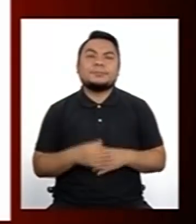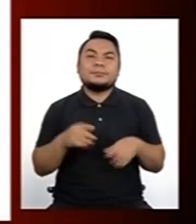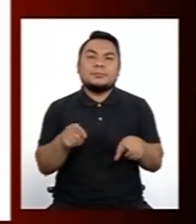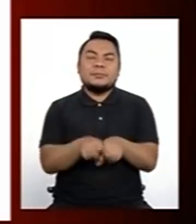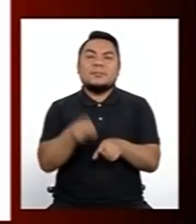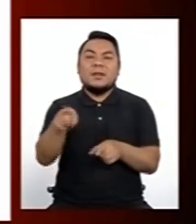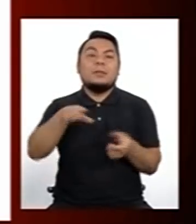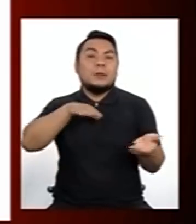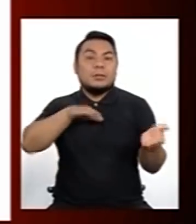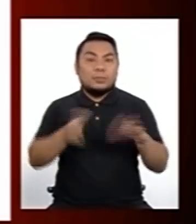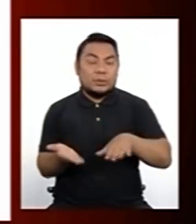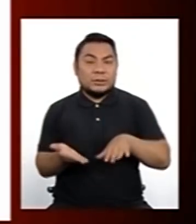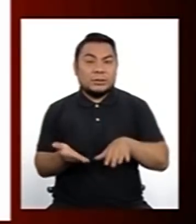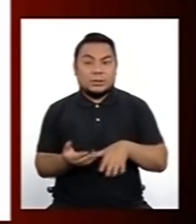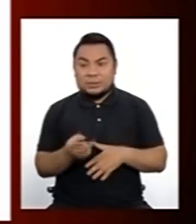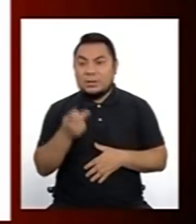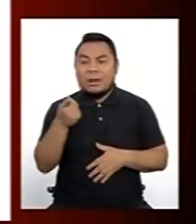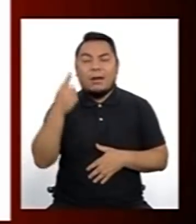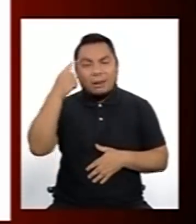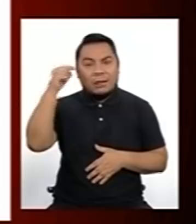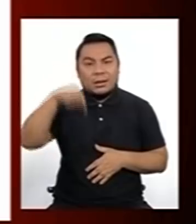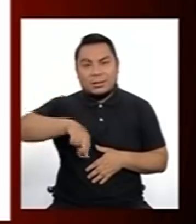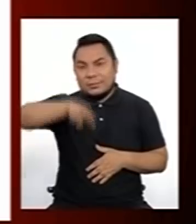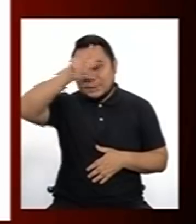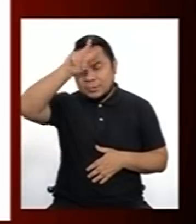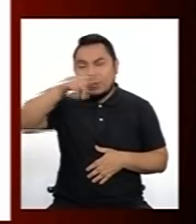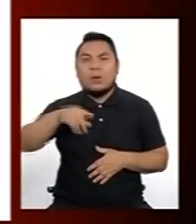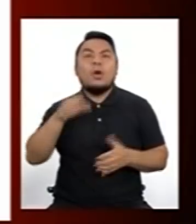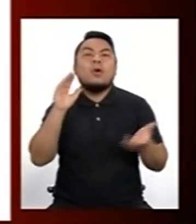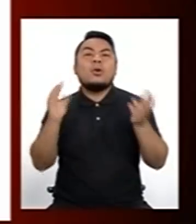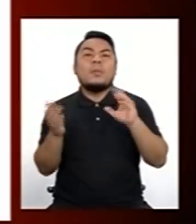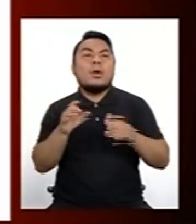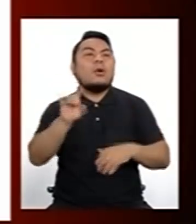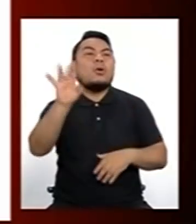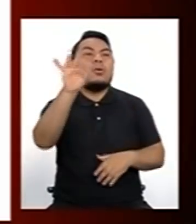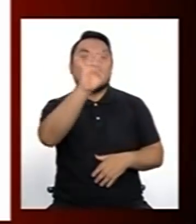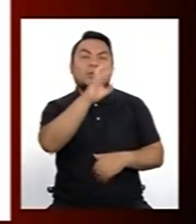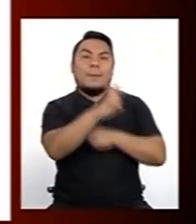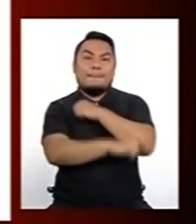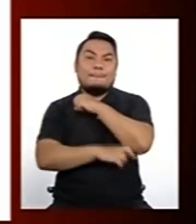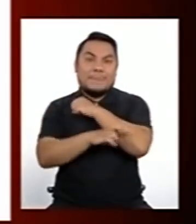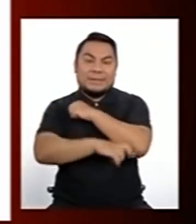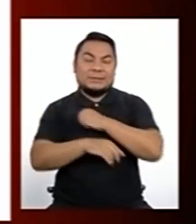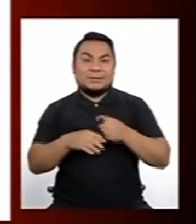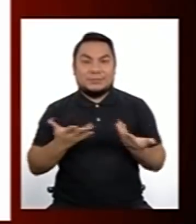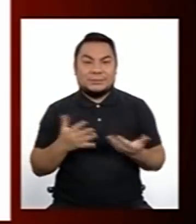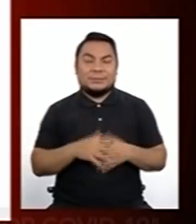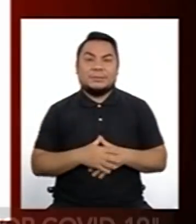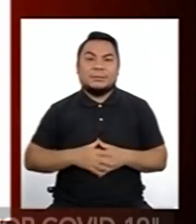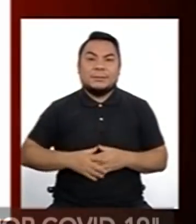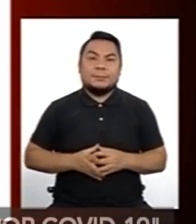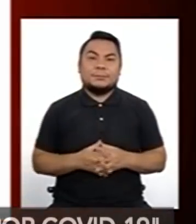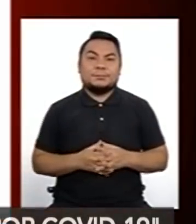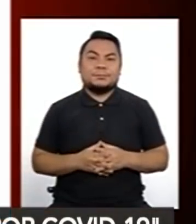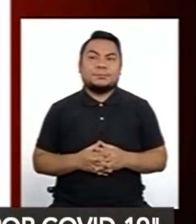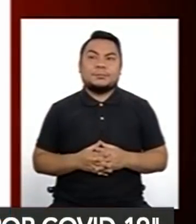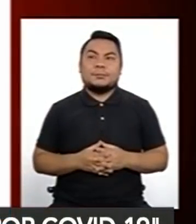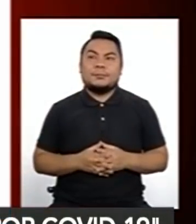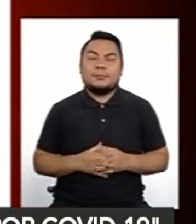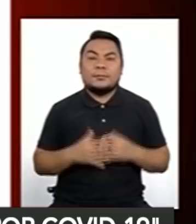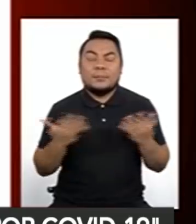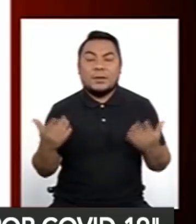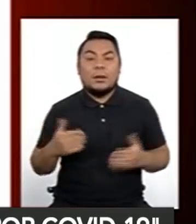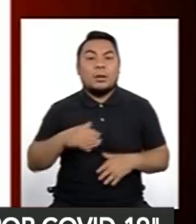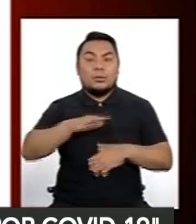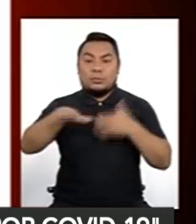la letalidad que vamos consiguiendo en el Perú comparado con los países de la región. A